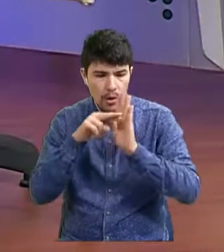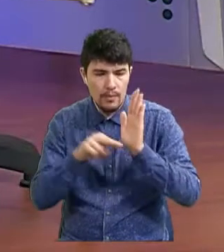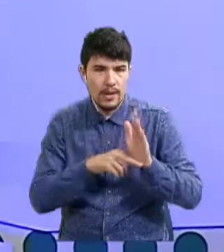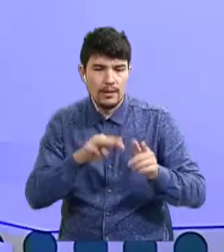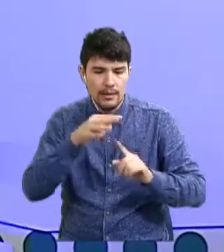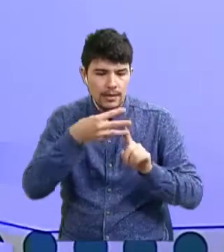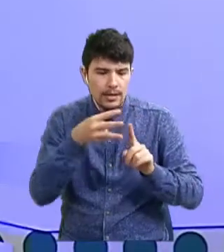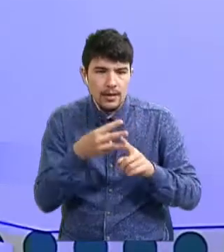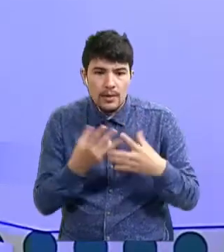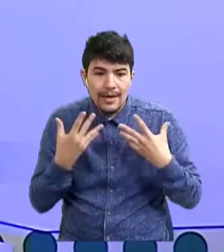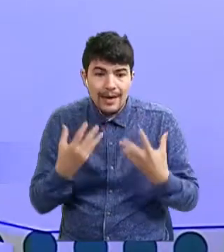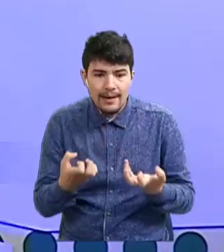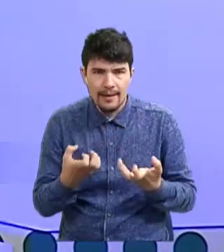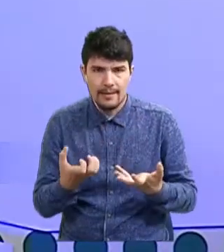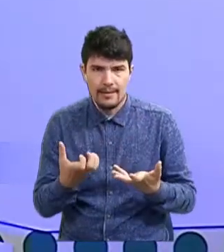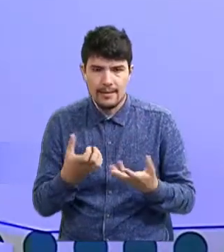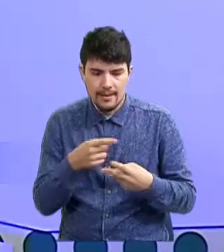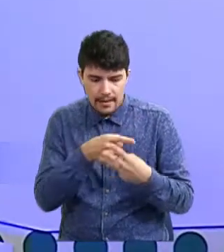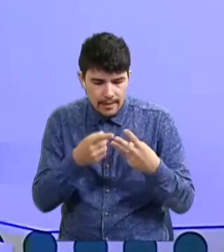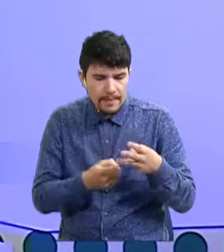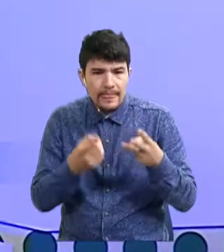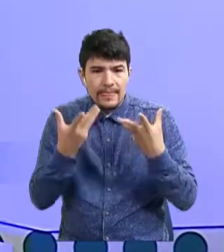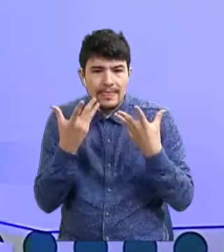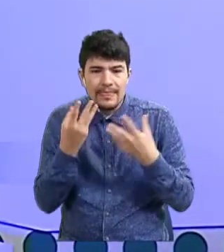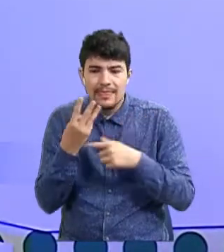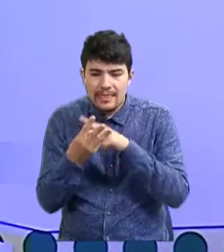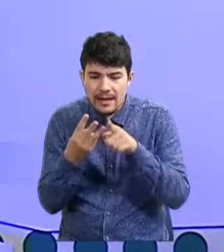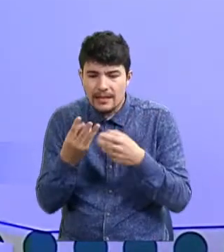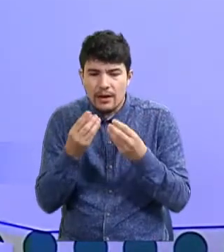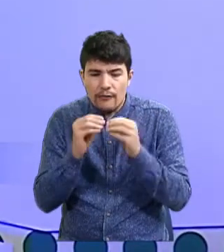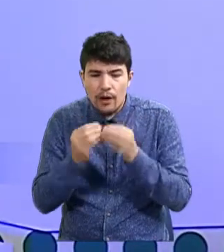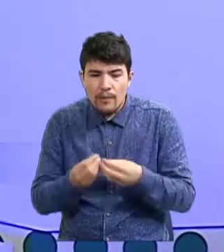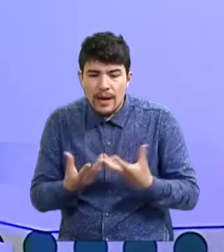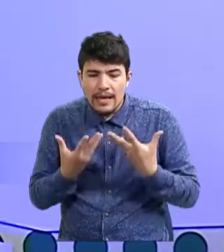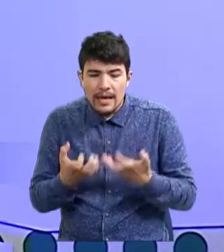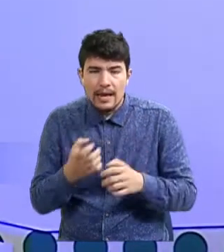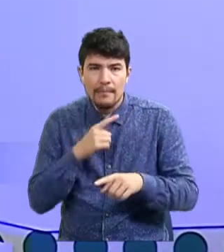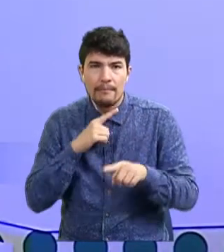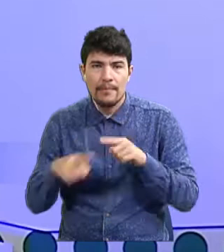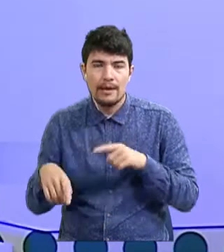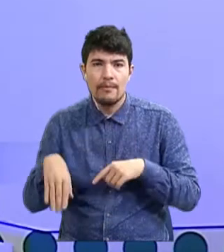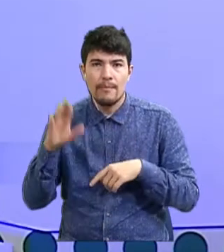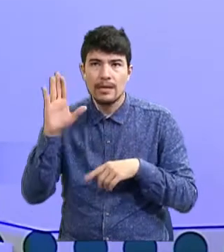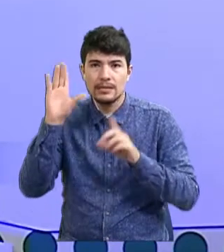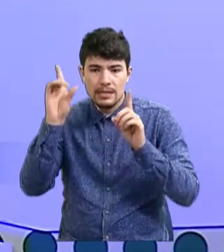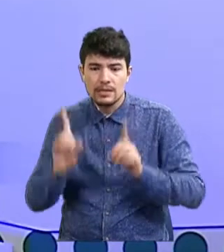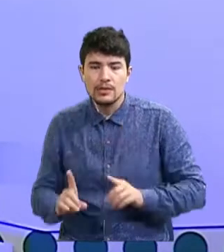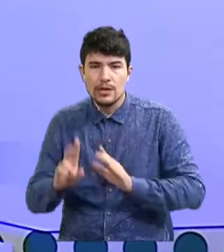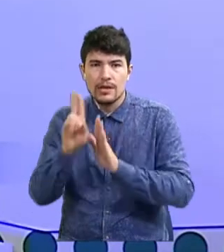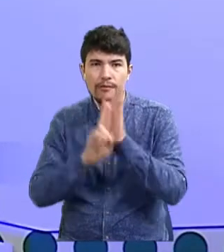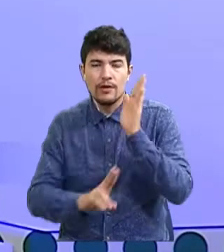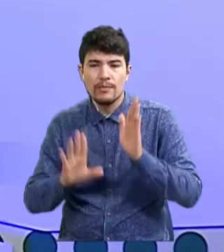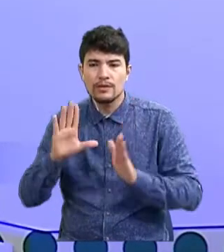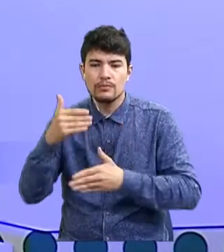Por eso es que tenemos tres formas de poder llegar, pero inicialmente quien marca la decisión de una reforma sustancial es